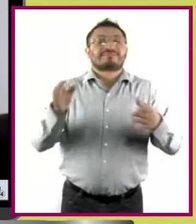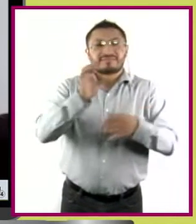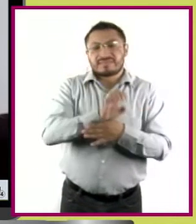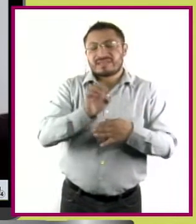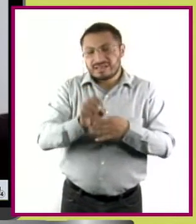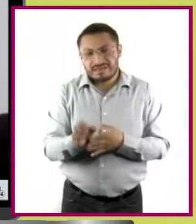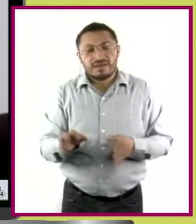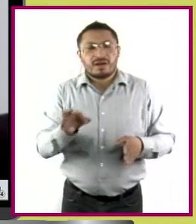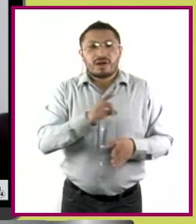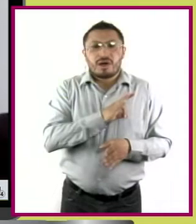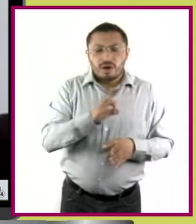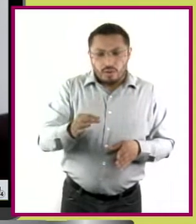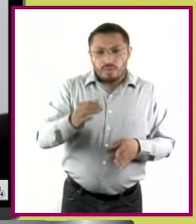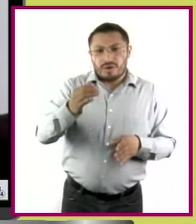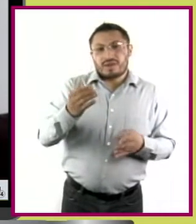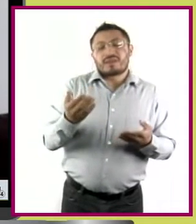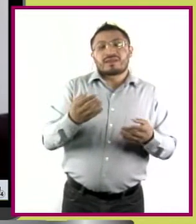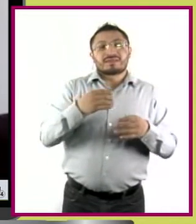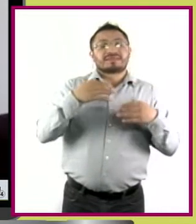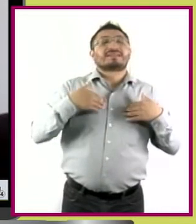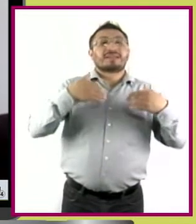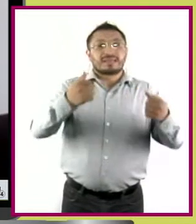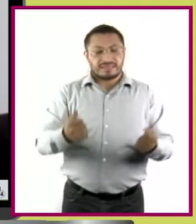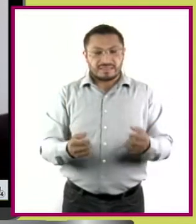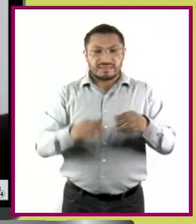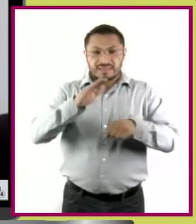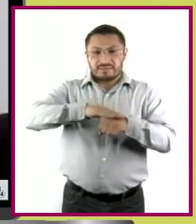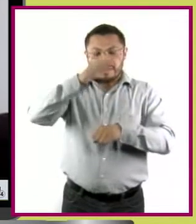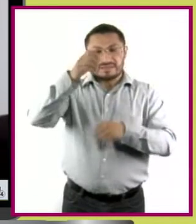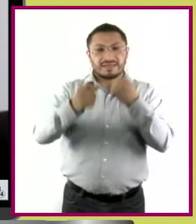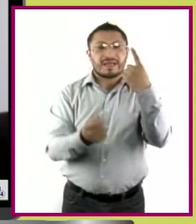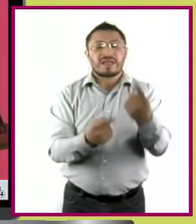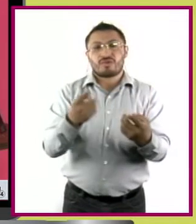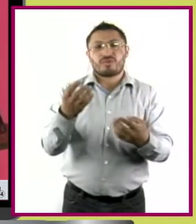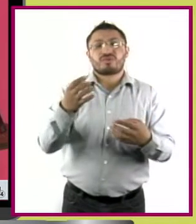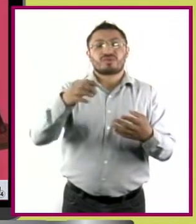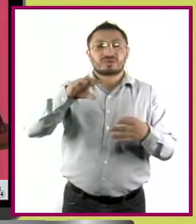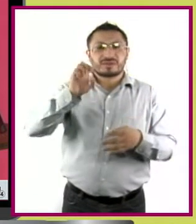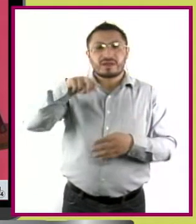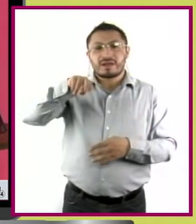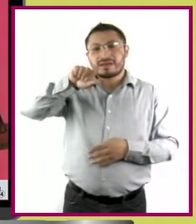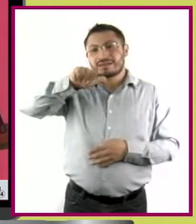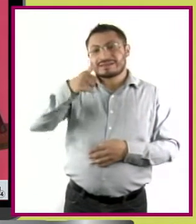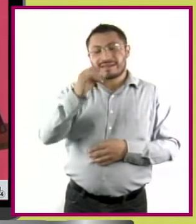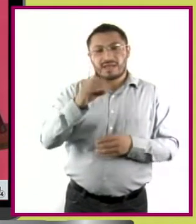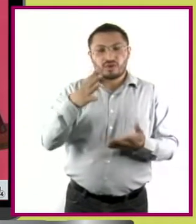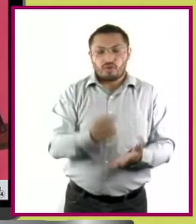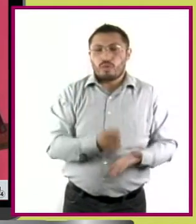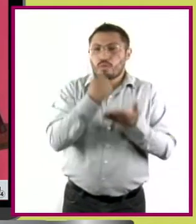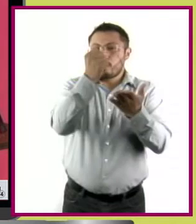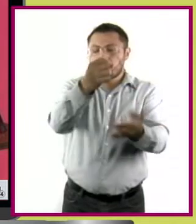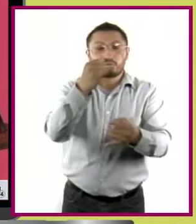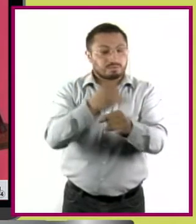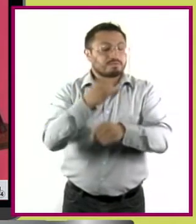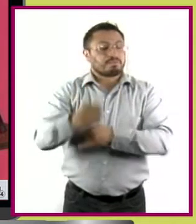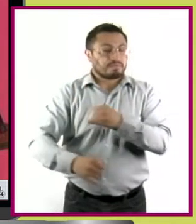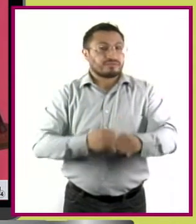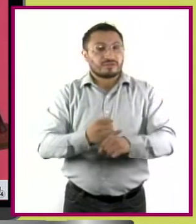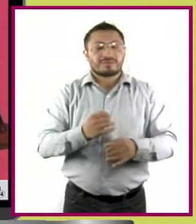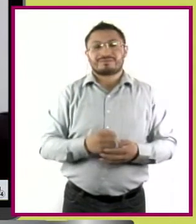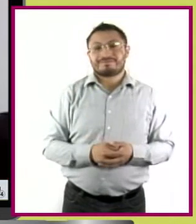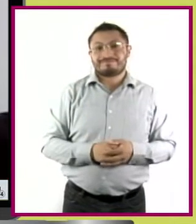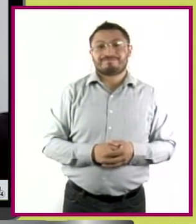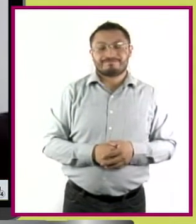existen ensayos dignos de premios internacionales. ¿Y qué piezas ensayísticas han sido para ti